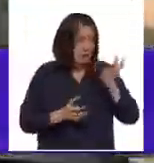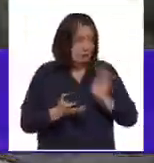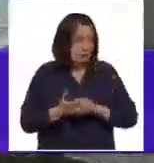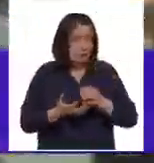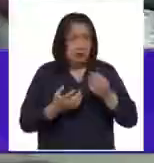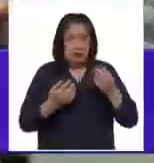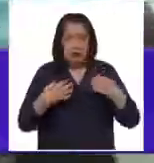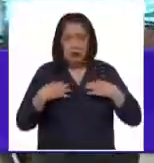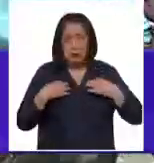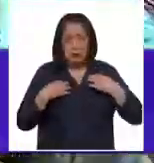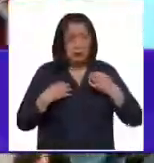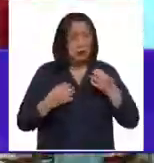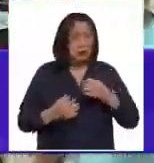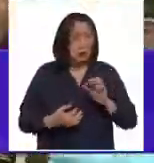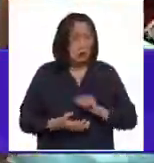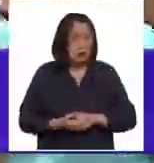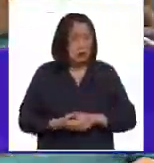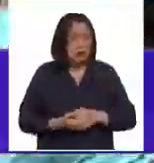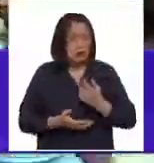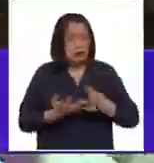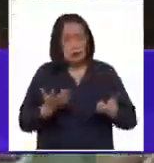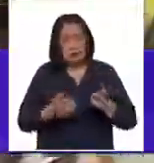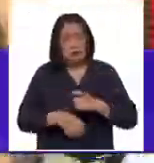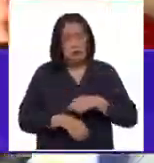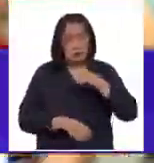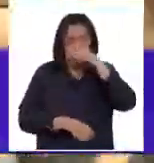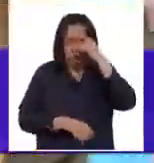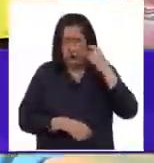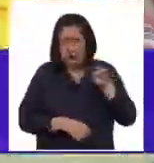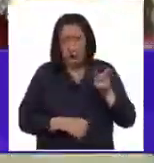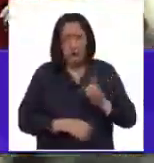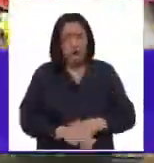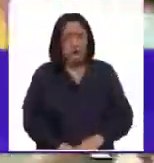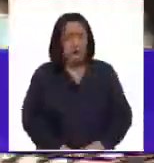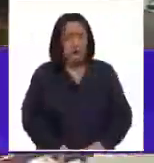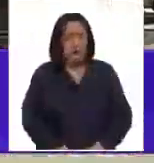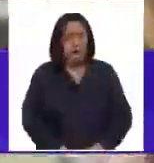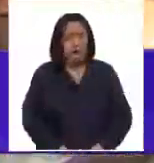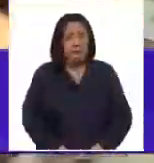cosas que puedan ser útiles ya para la temporada de verano.